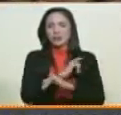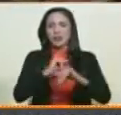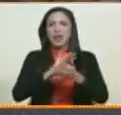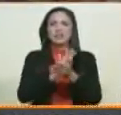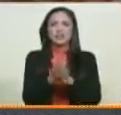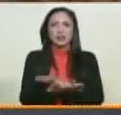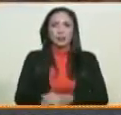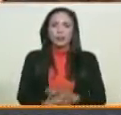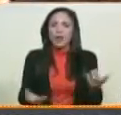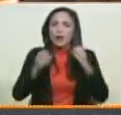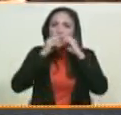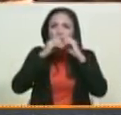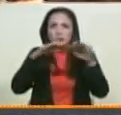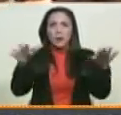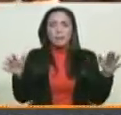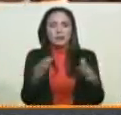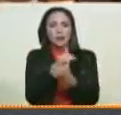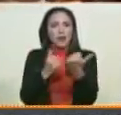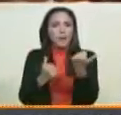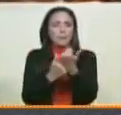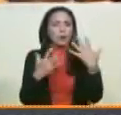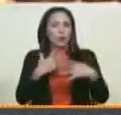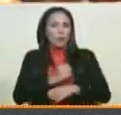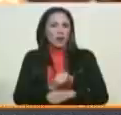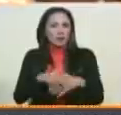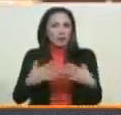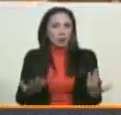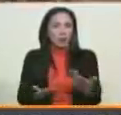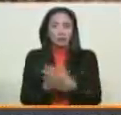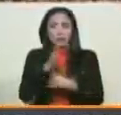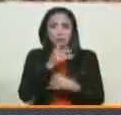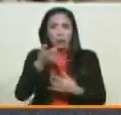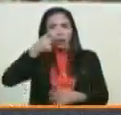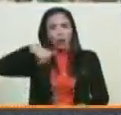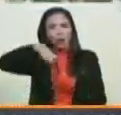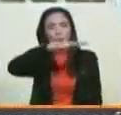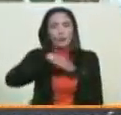¿Qué mensaje es eso para un pueblo?